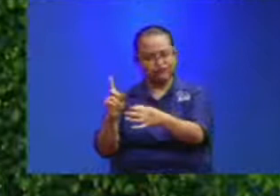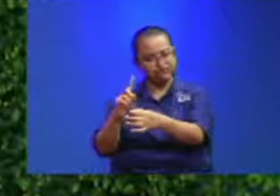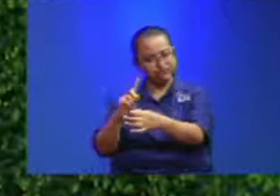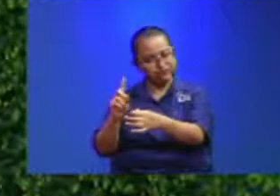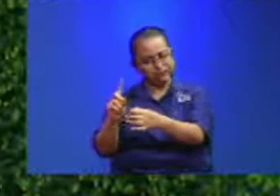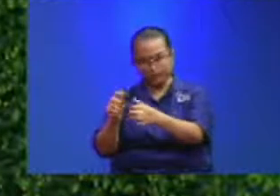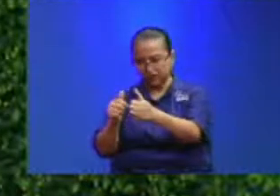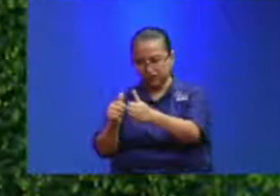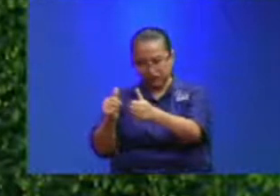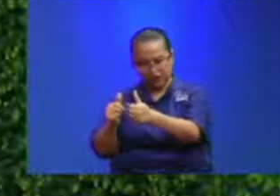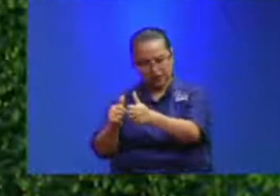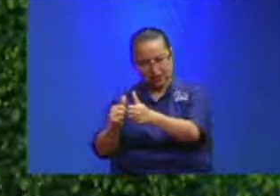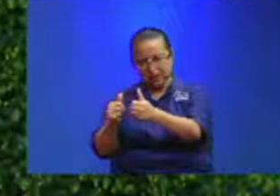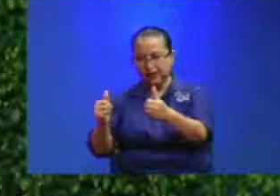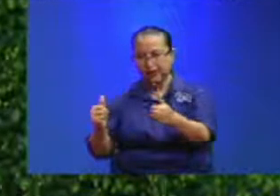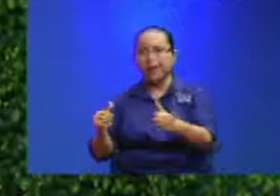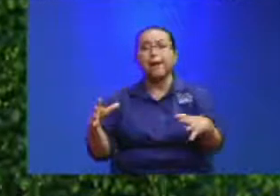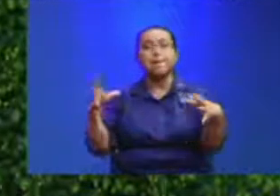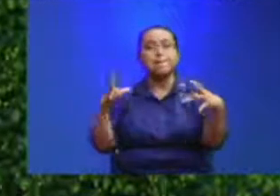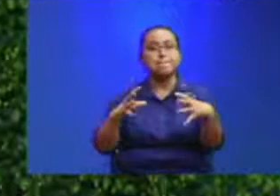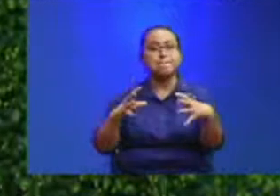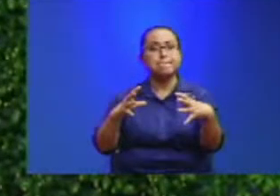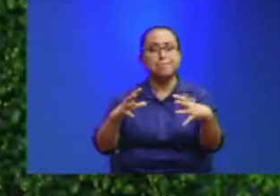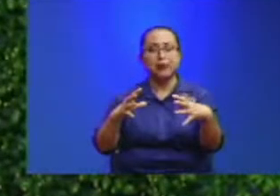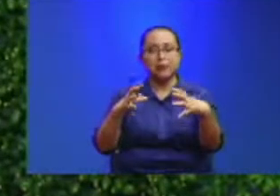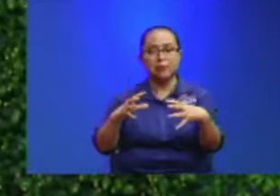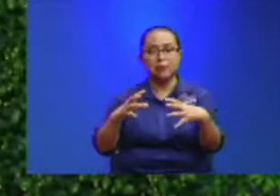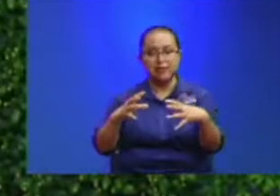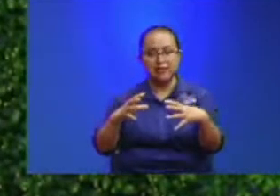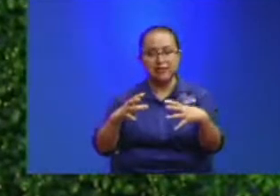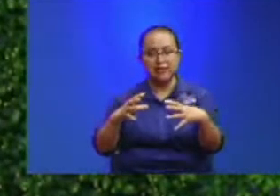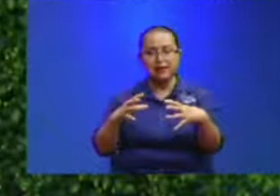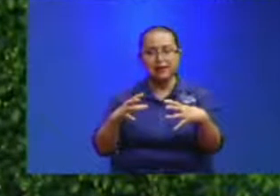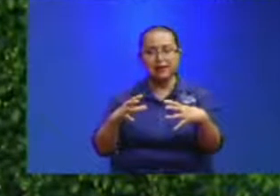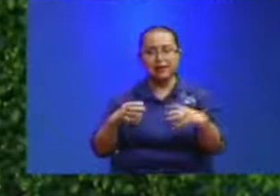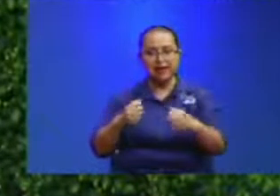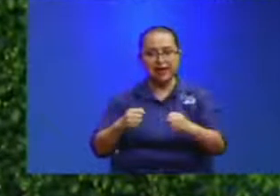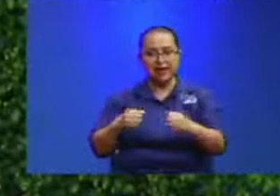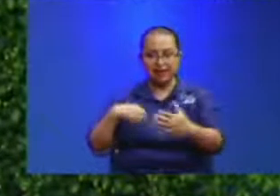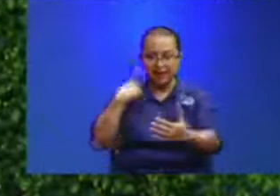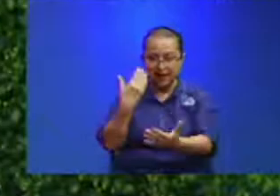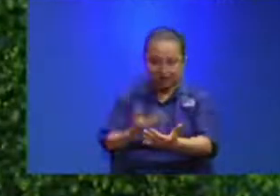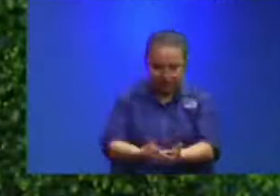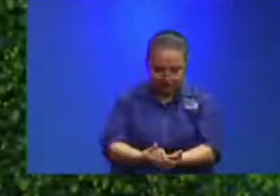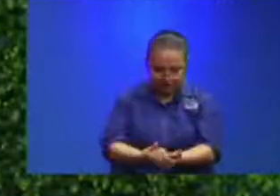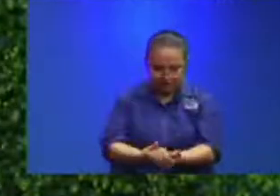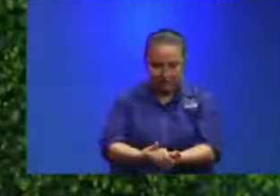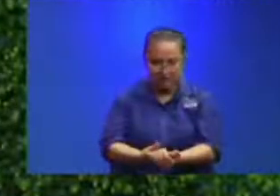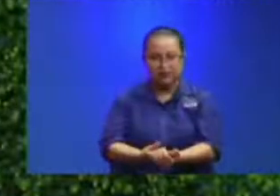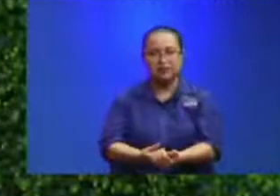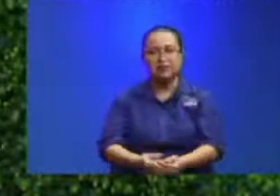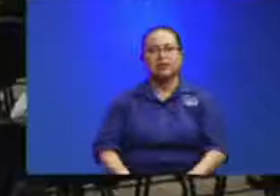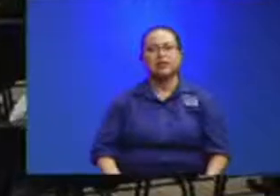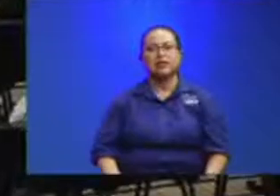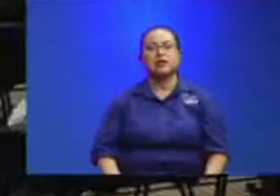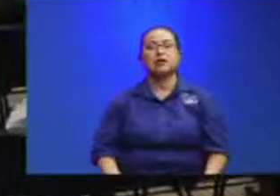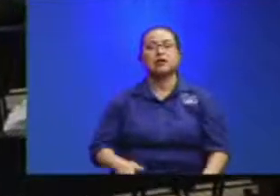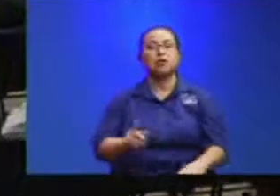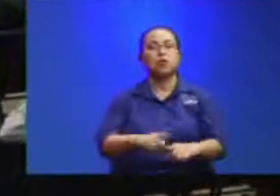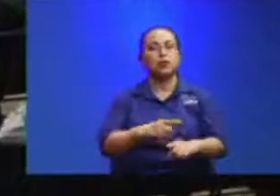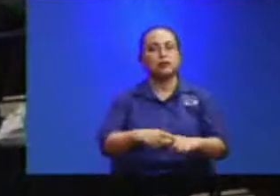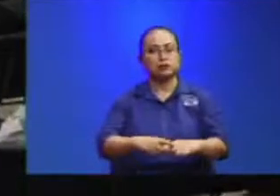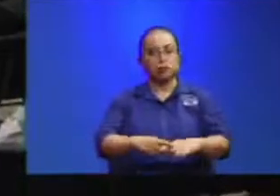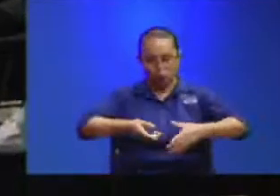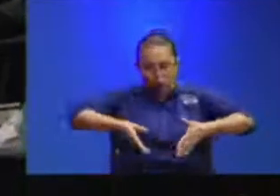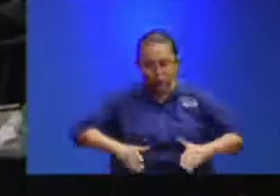eso va a ser una piedra de tropiezo cuando nazcan los muchachitos ella ella los va a querer llevar a que se los bautizan en